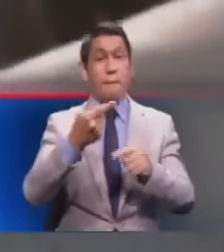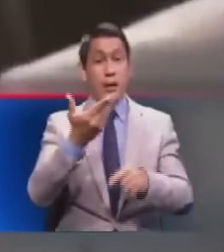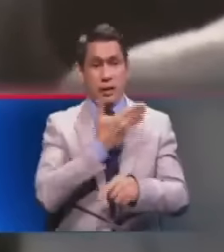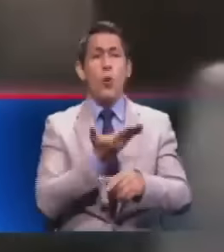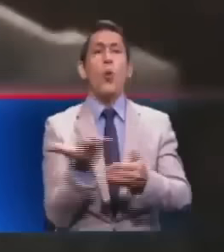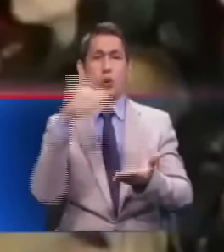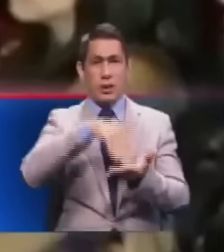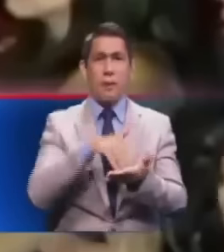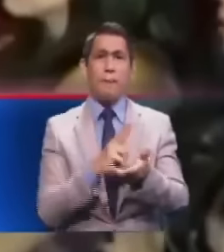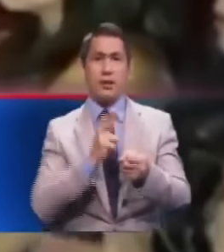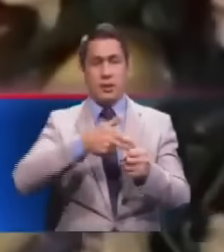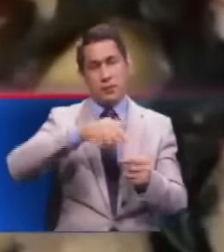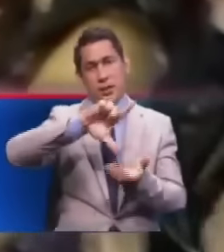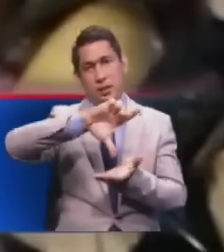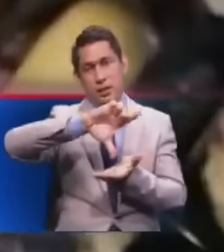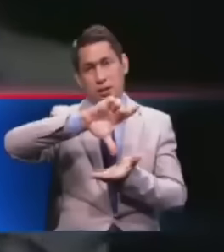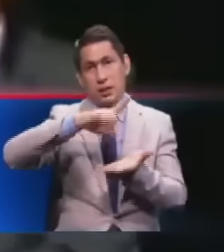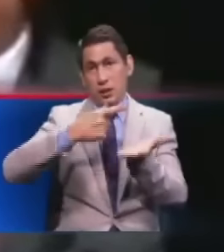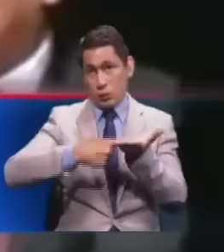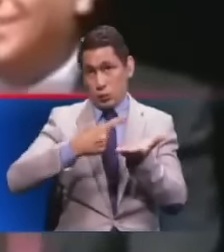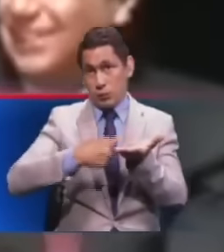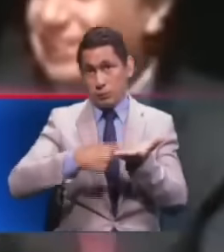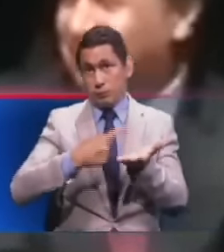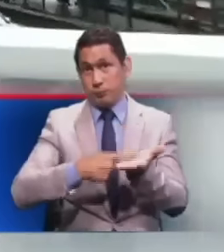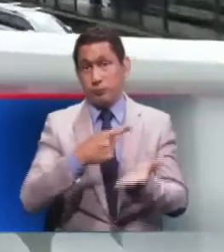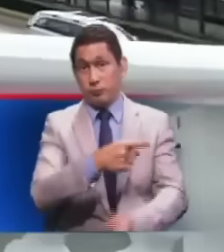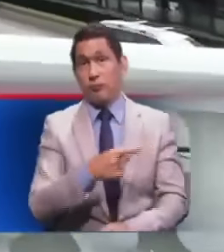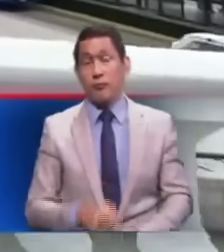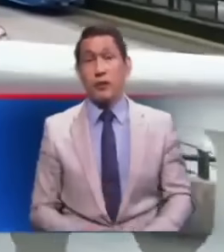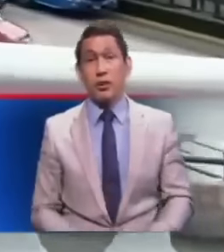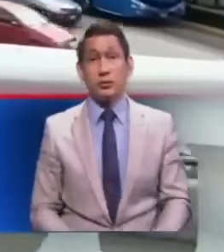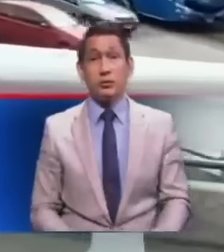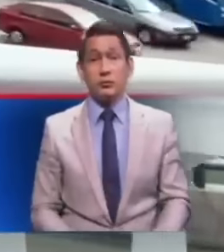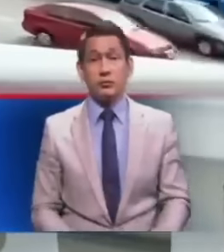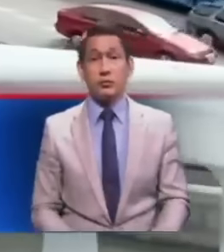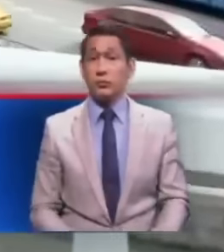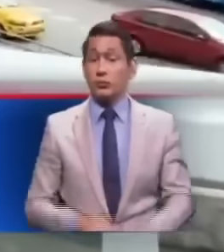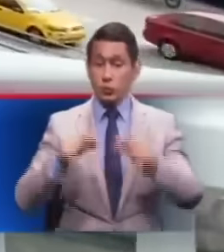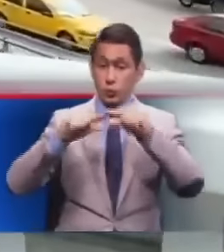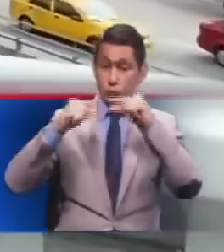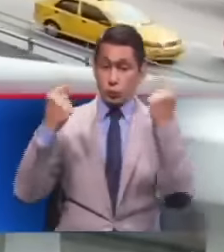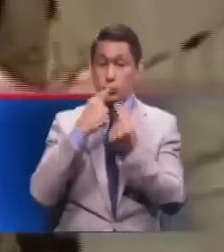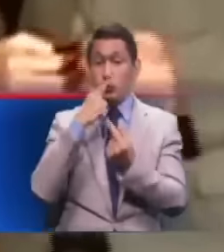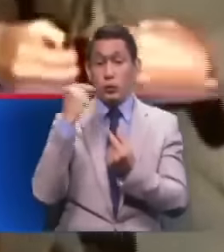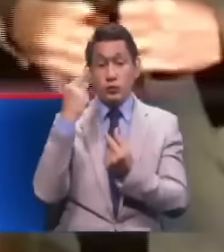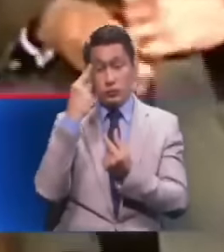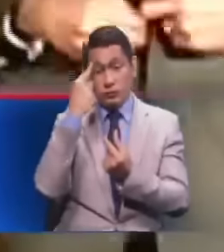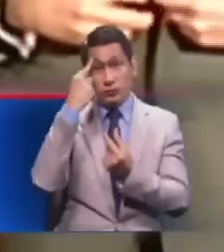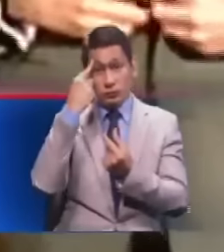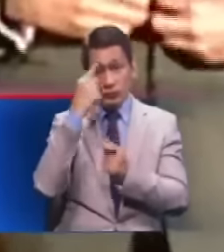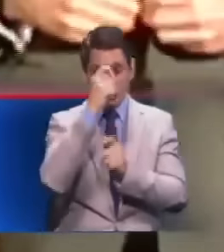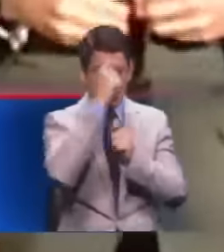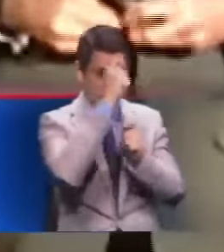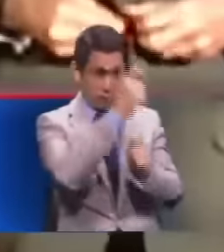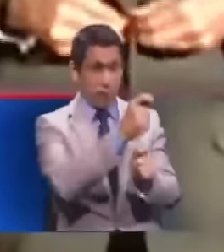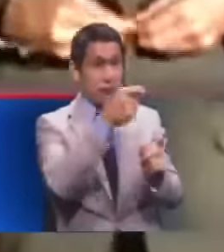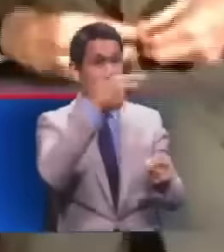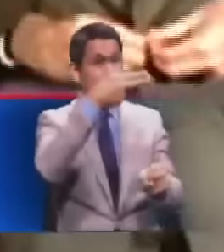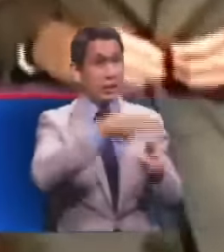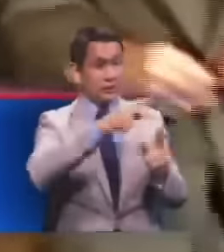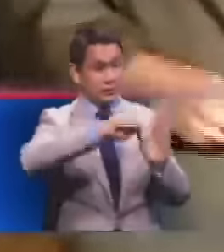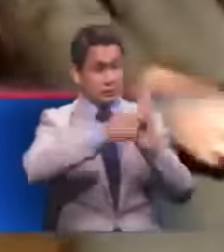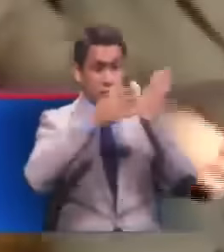2012 condecoró a Polit, es parte de la misma organización política que el actual alcalde de Quito. Polit, por aquel